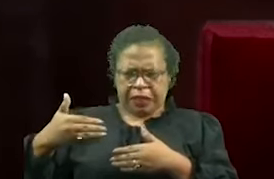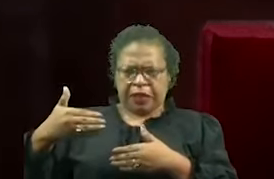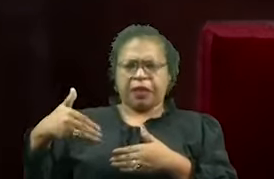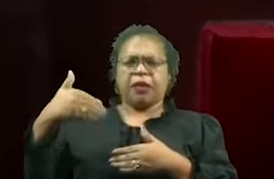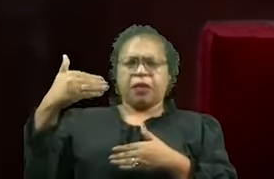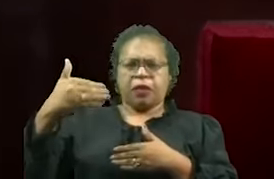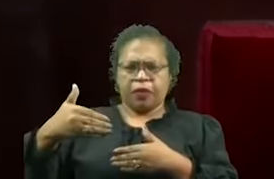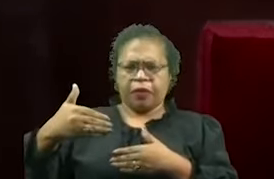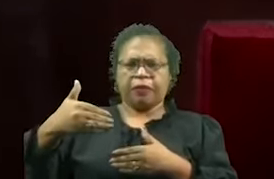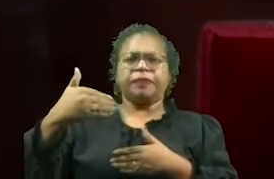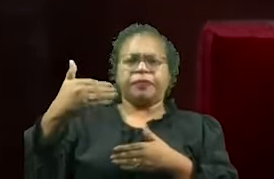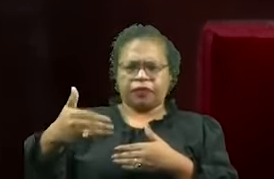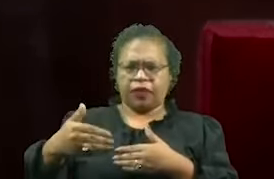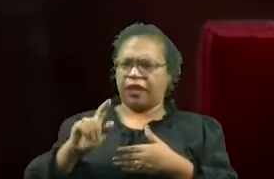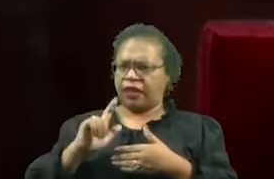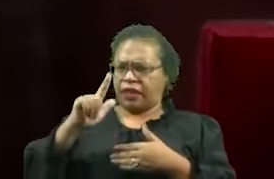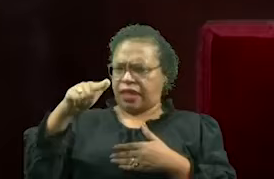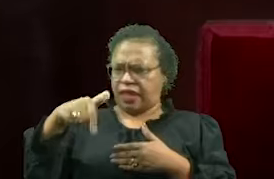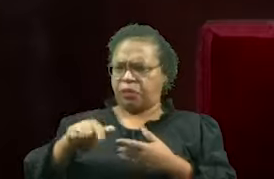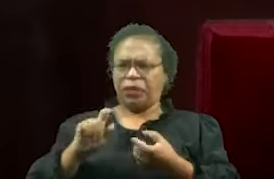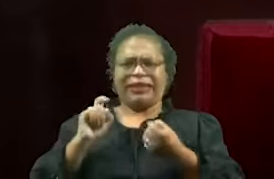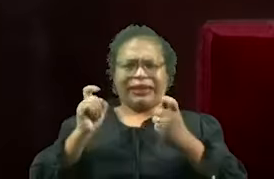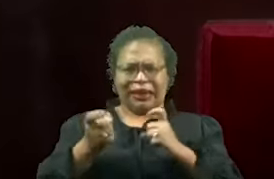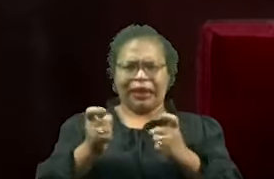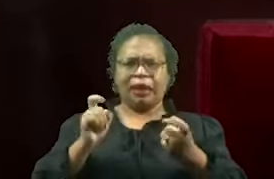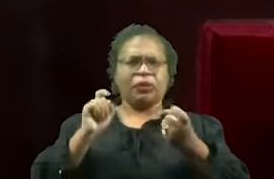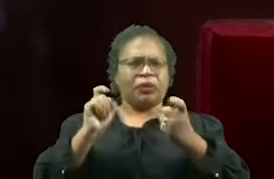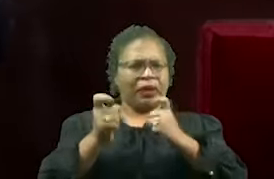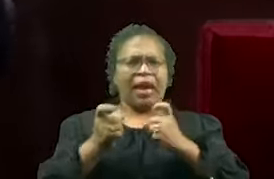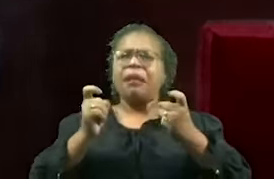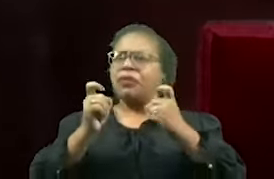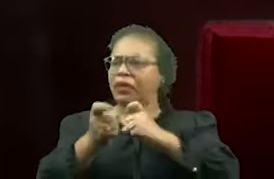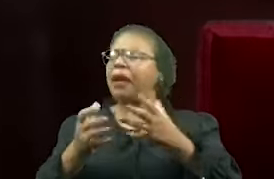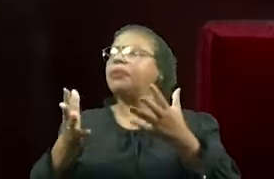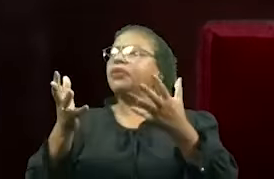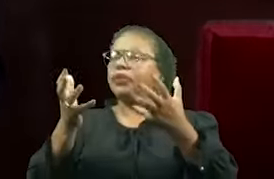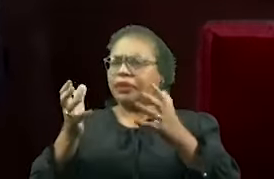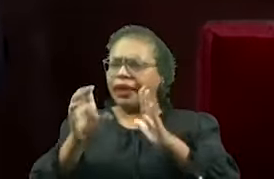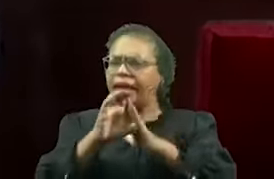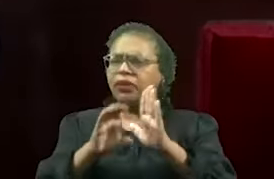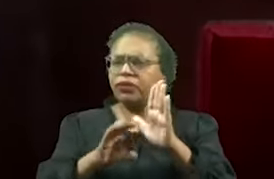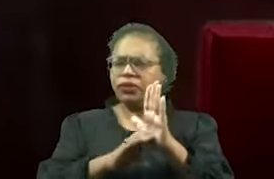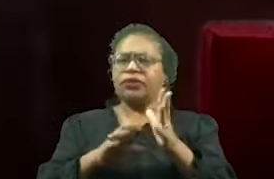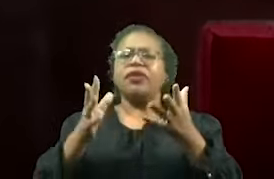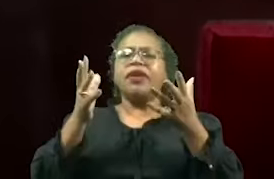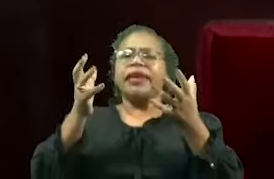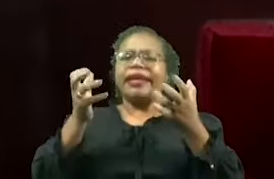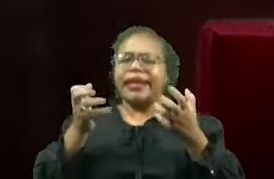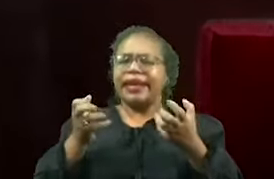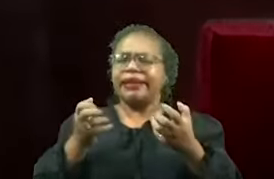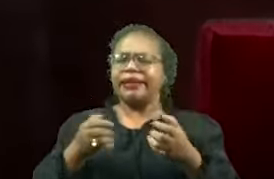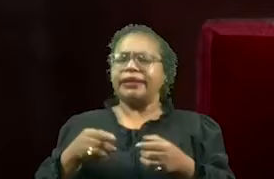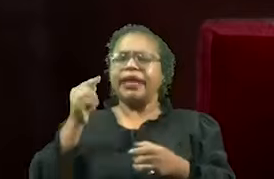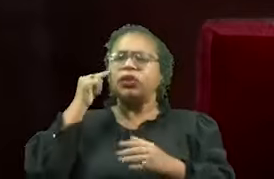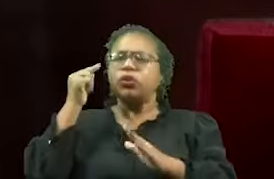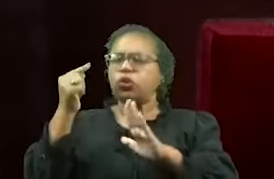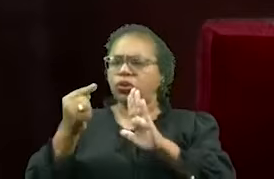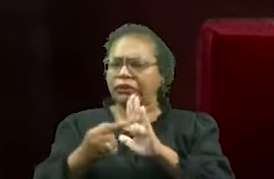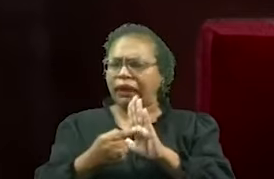una de las reformas que siguieron todas ellas buscando una nueva dirección una reinterpretación del poder como en